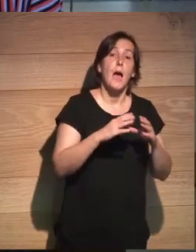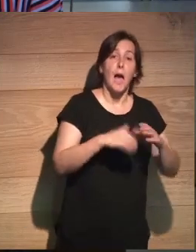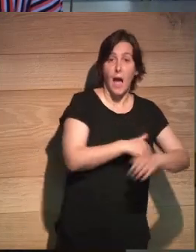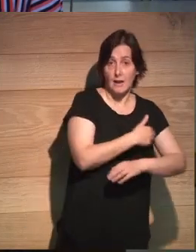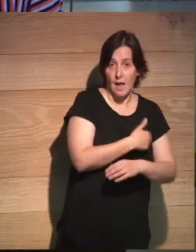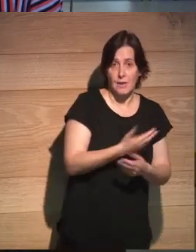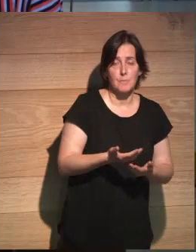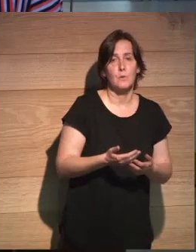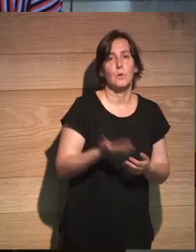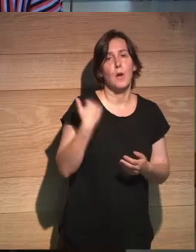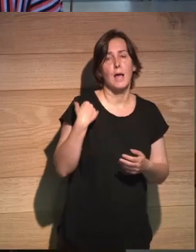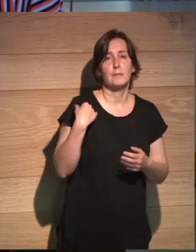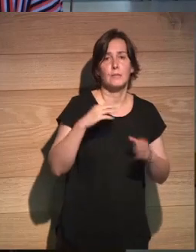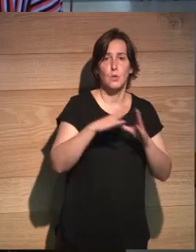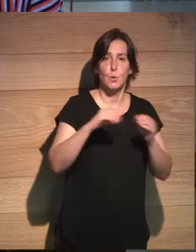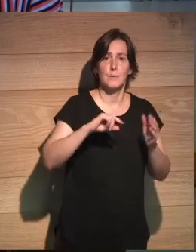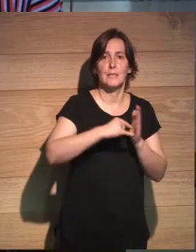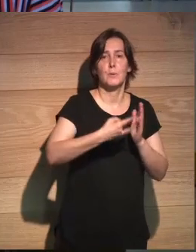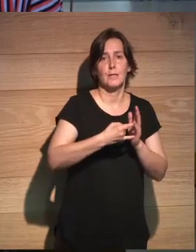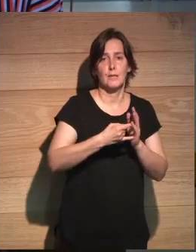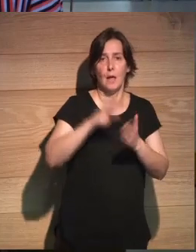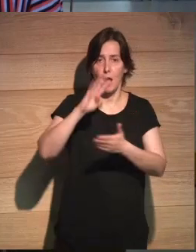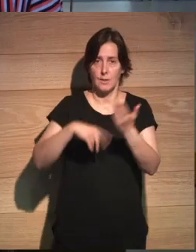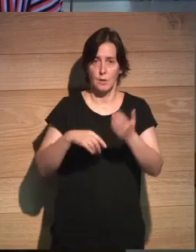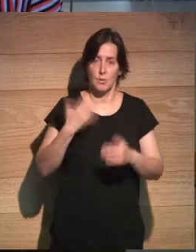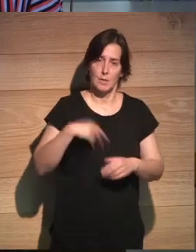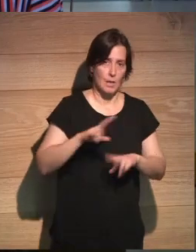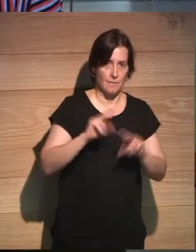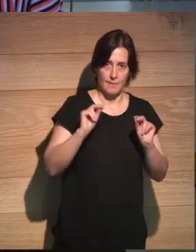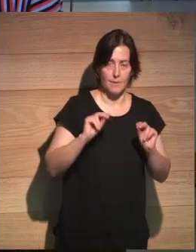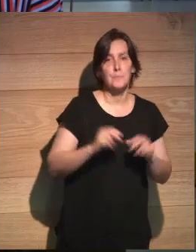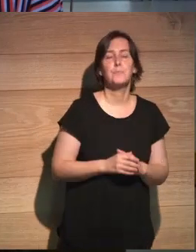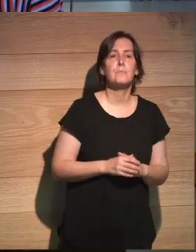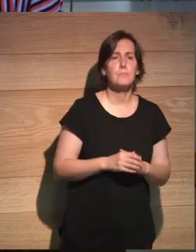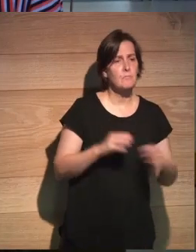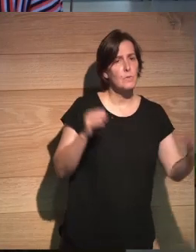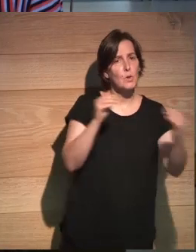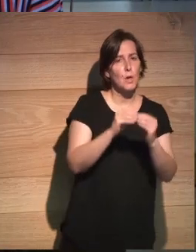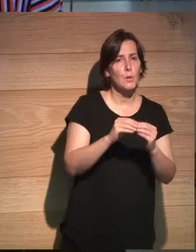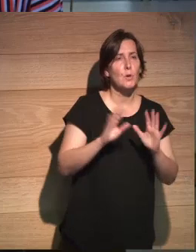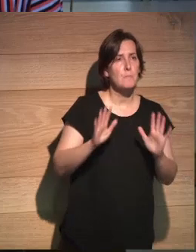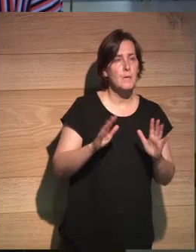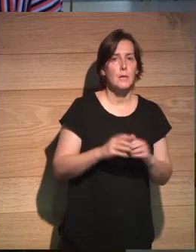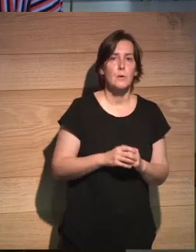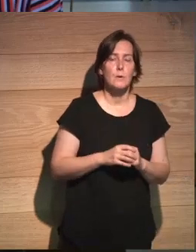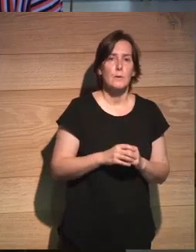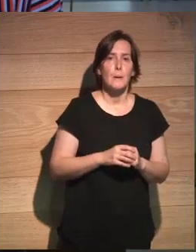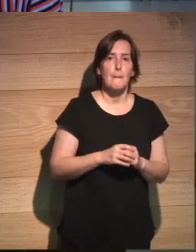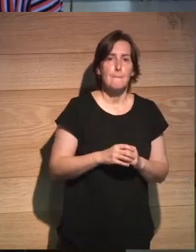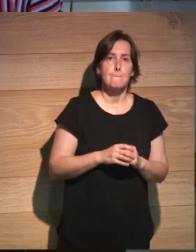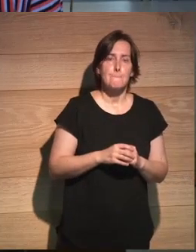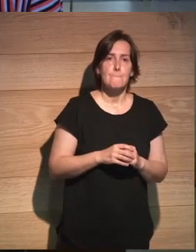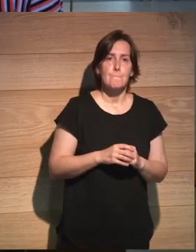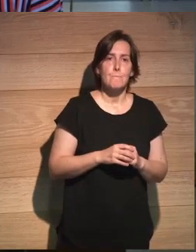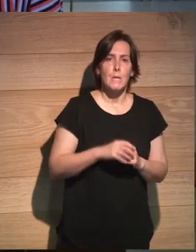Cataluña ya no lo estoy. Y suscribo parcialmente lo que se ha dicho, pero me sorprende algo, es decir, yo que